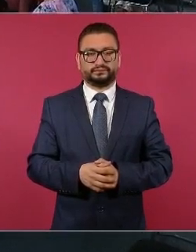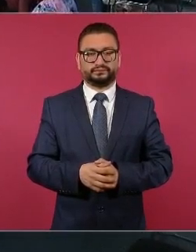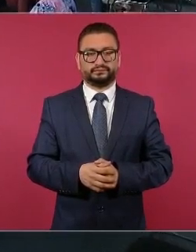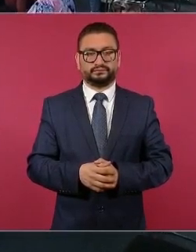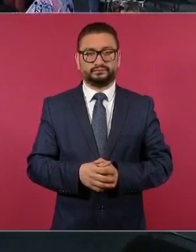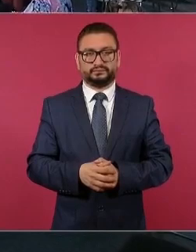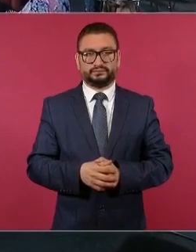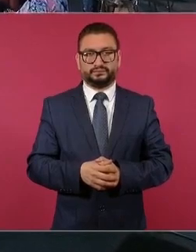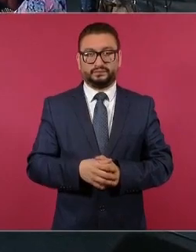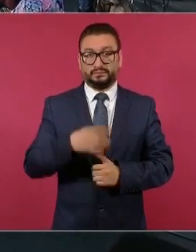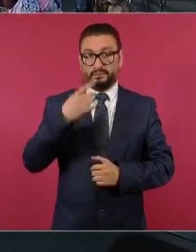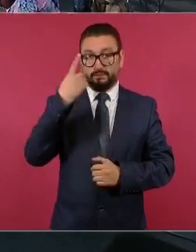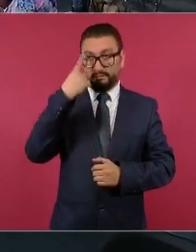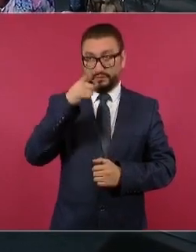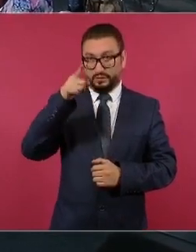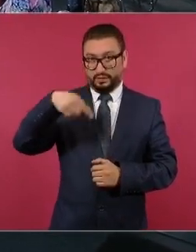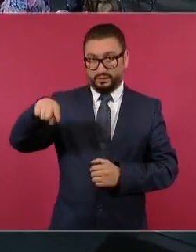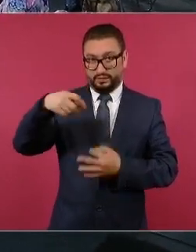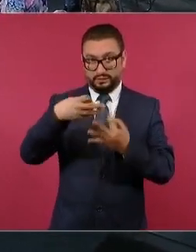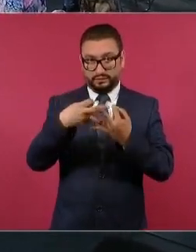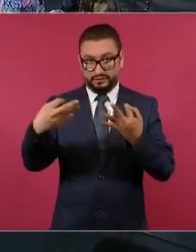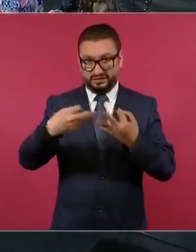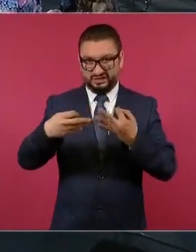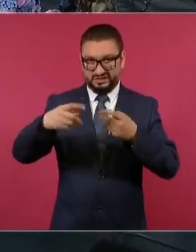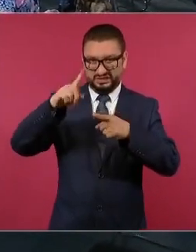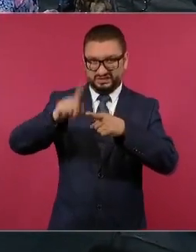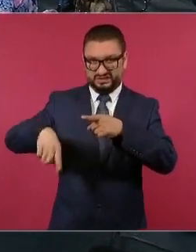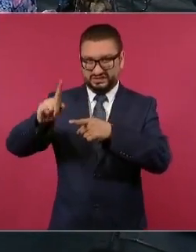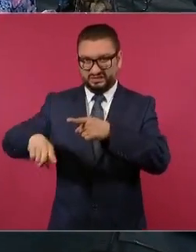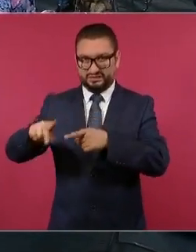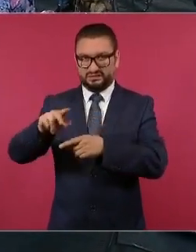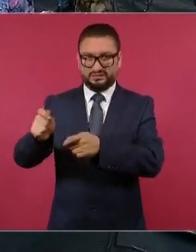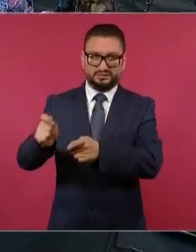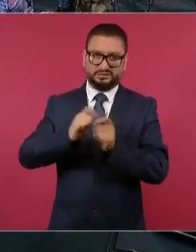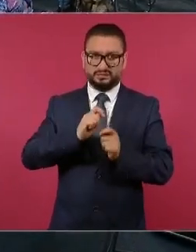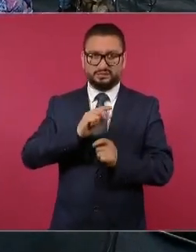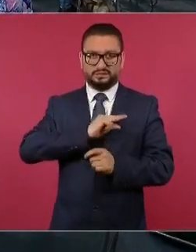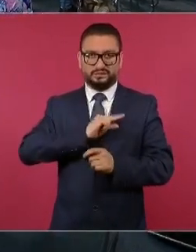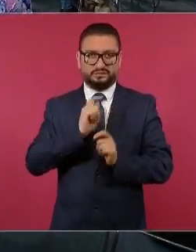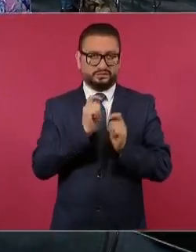para quitarle las tierras y entregarlas a particulares,